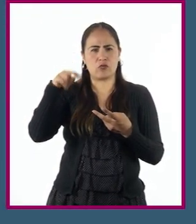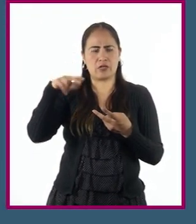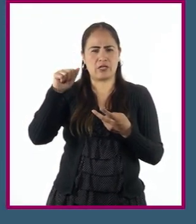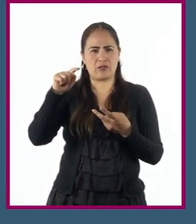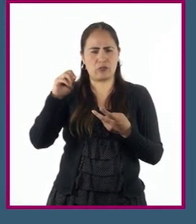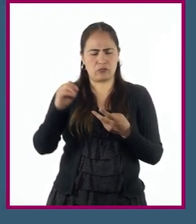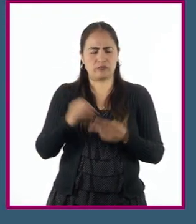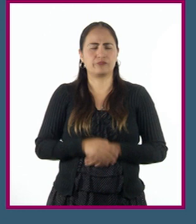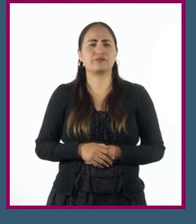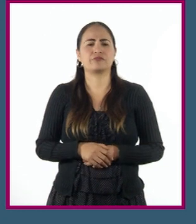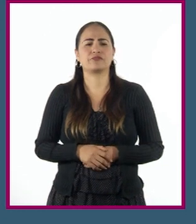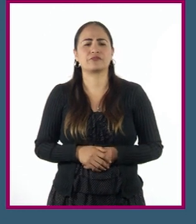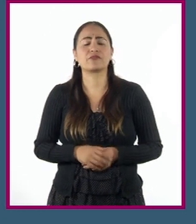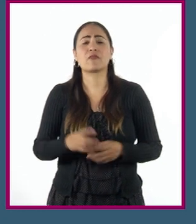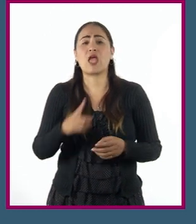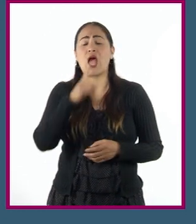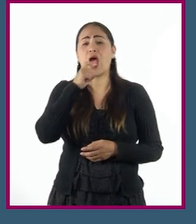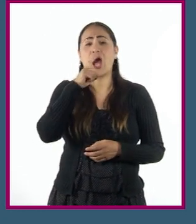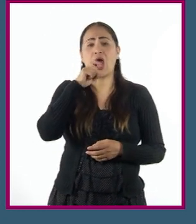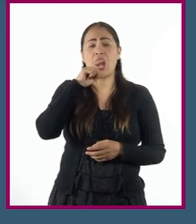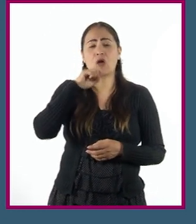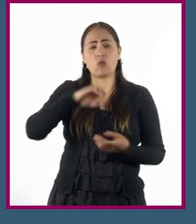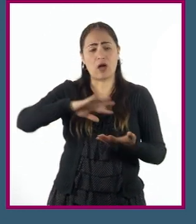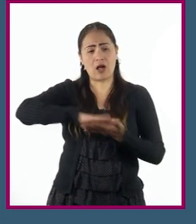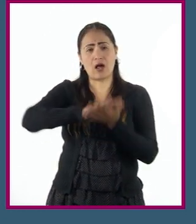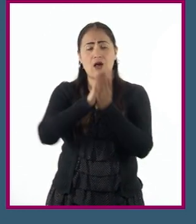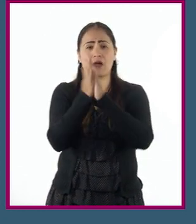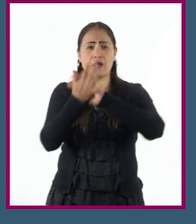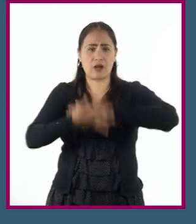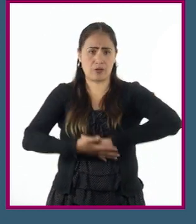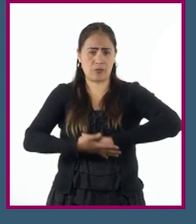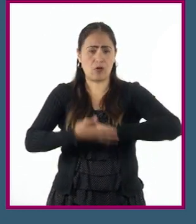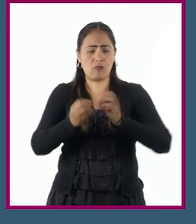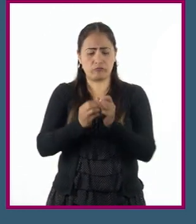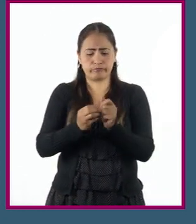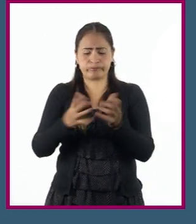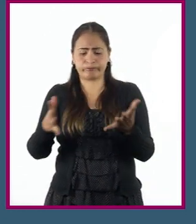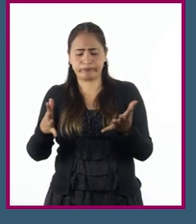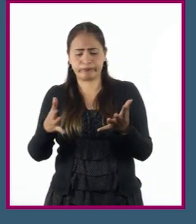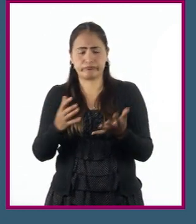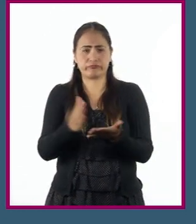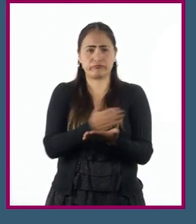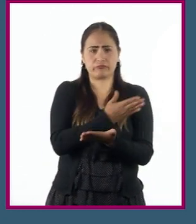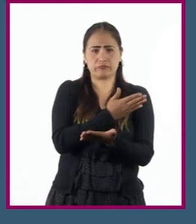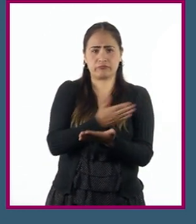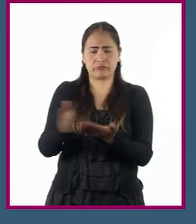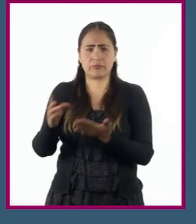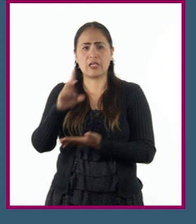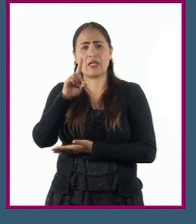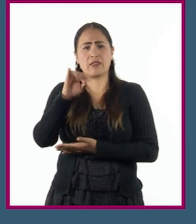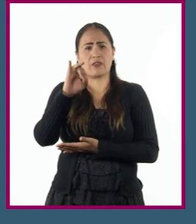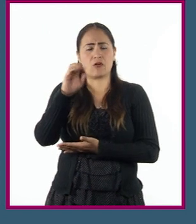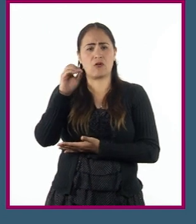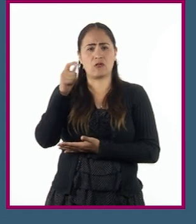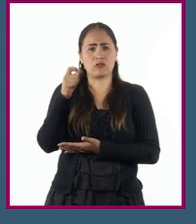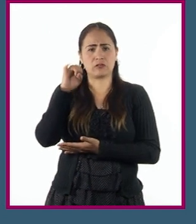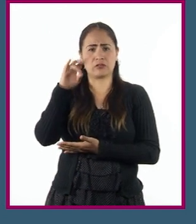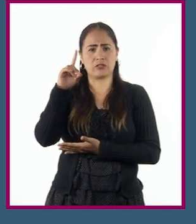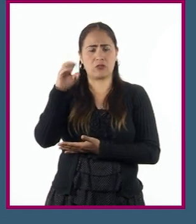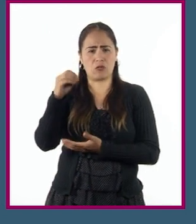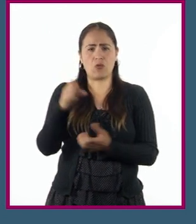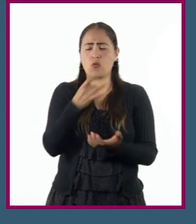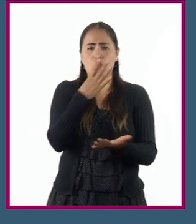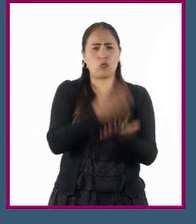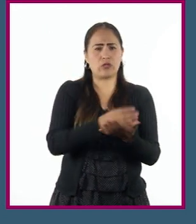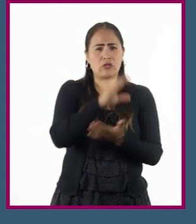gruta, ocurre la reacción inversa, la de precipitación. En este caso, se desprende el dióxido de carbono y se deposita el carbonato